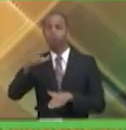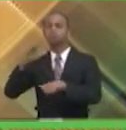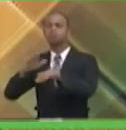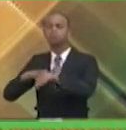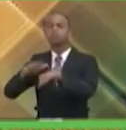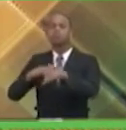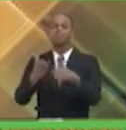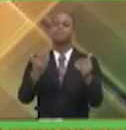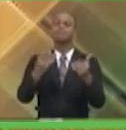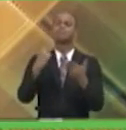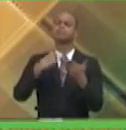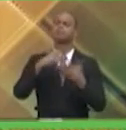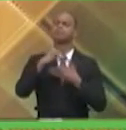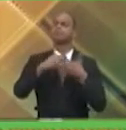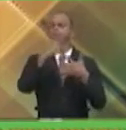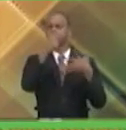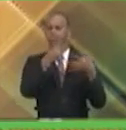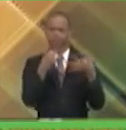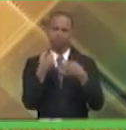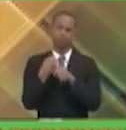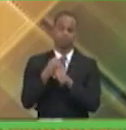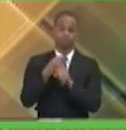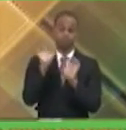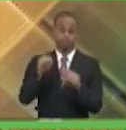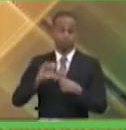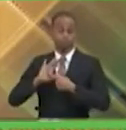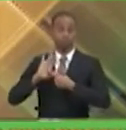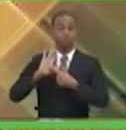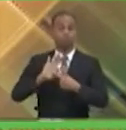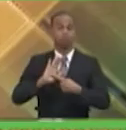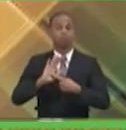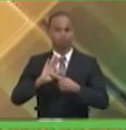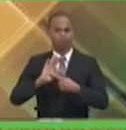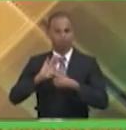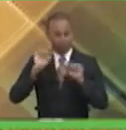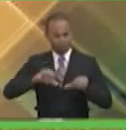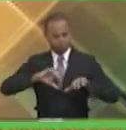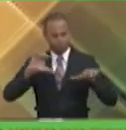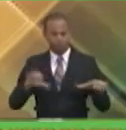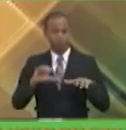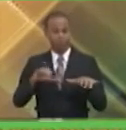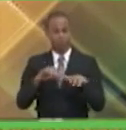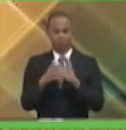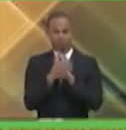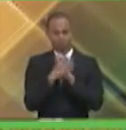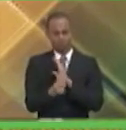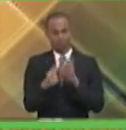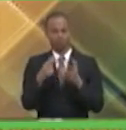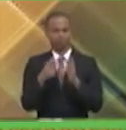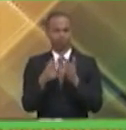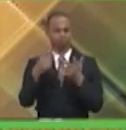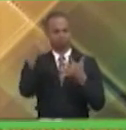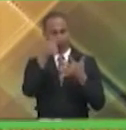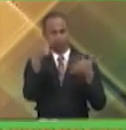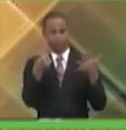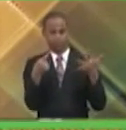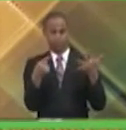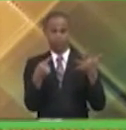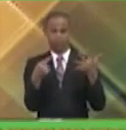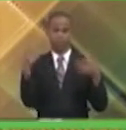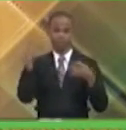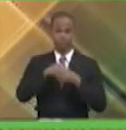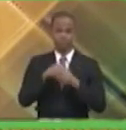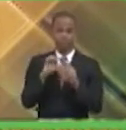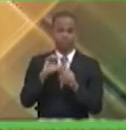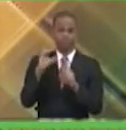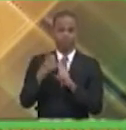participar en proyectos culturales, a demostrar, a desarrollar las capacidades, las habilidades y ese patrimonio